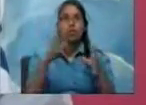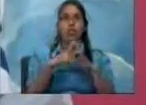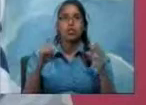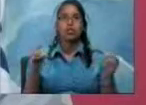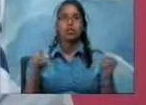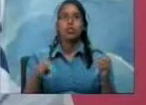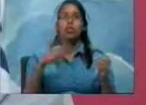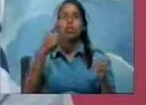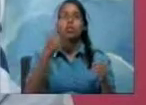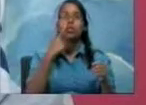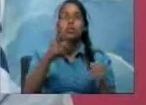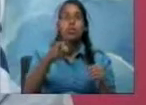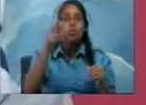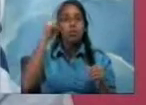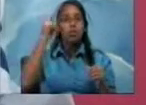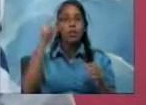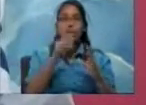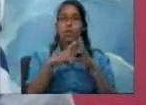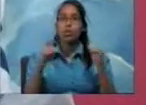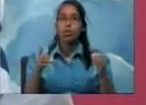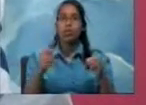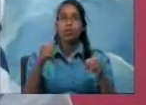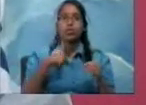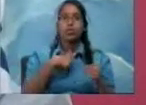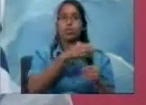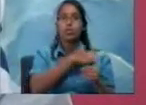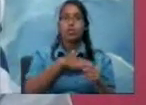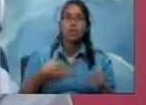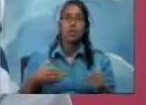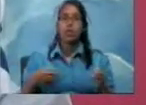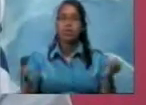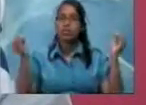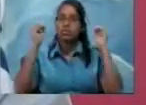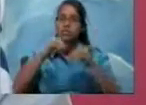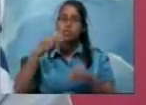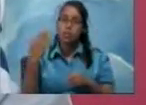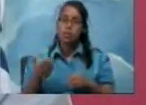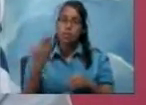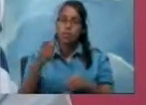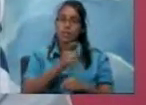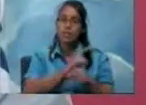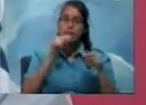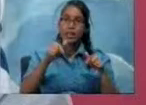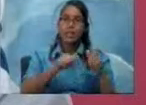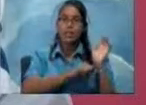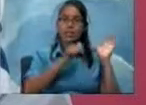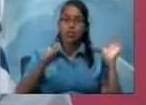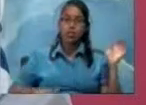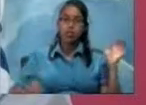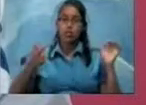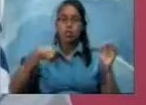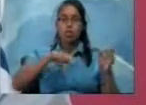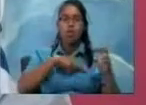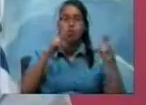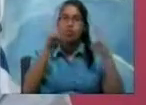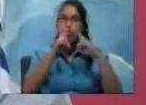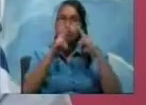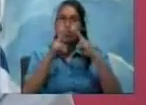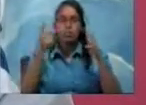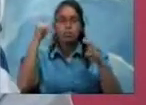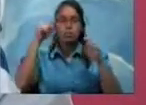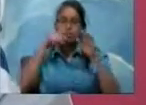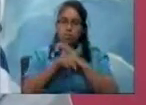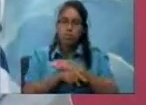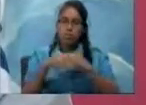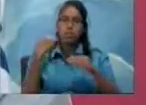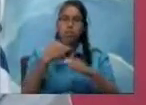cuando dice Señor tú lo sabes todo Yo quiero eh recalcar la importancia de esto de que el Señor nos conoce tanto por dentro como por fuera